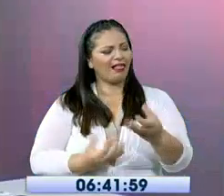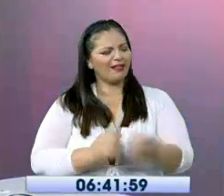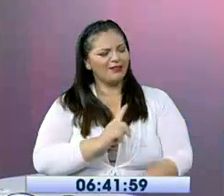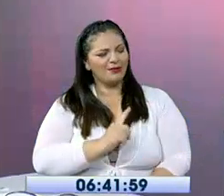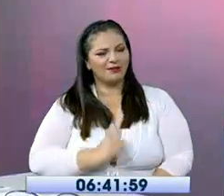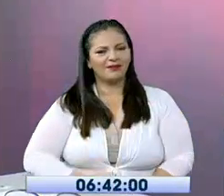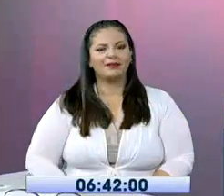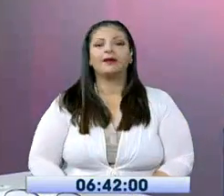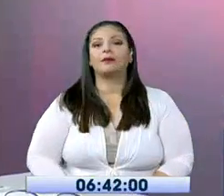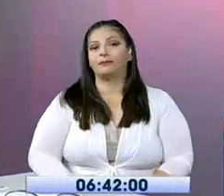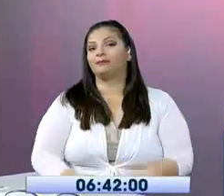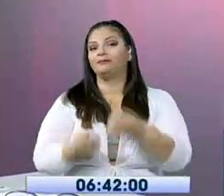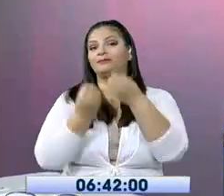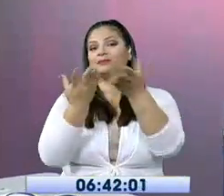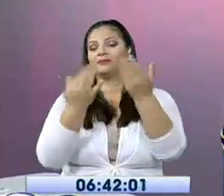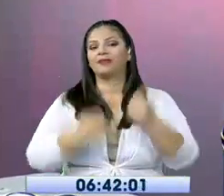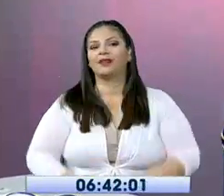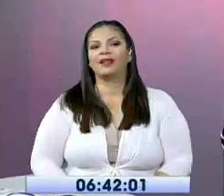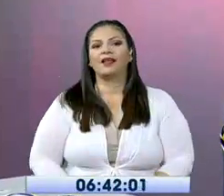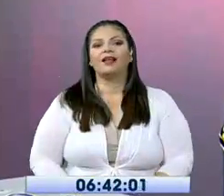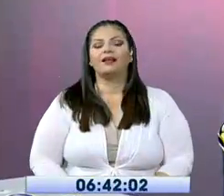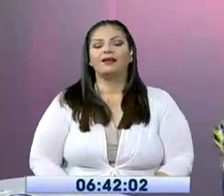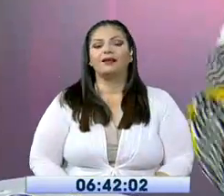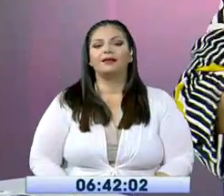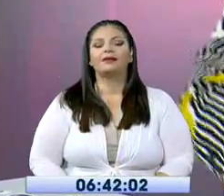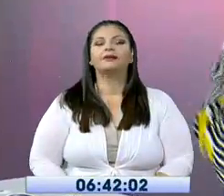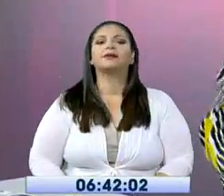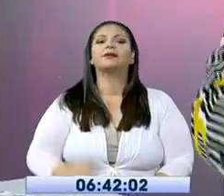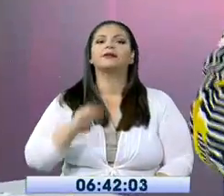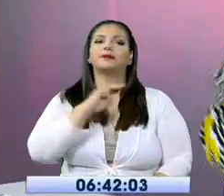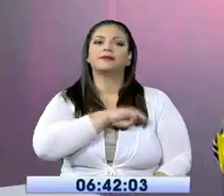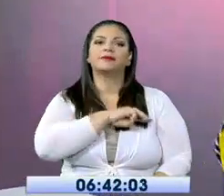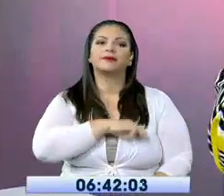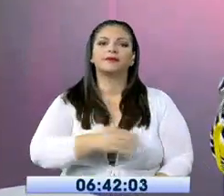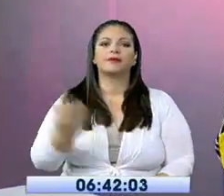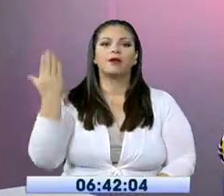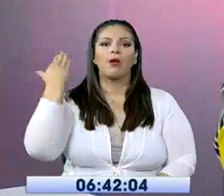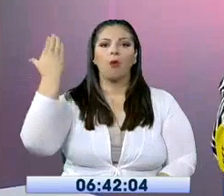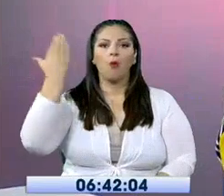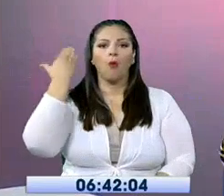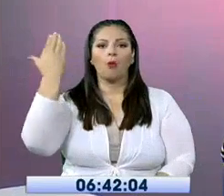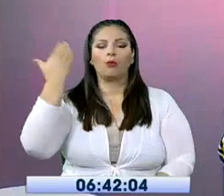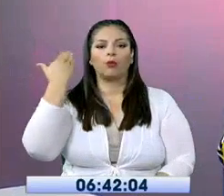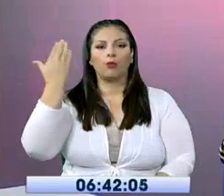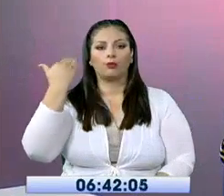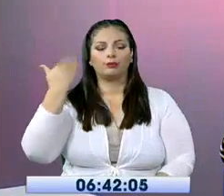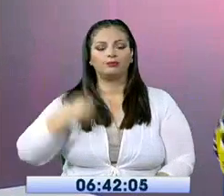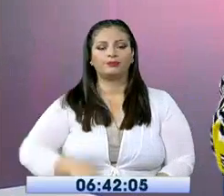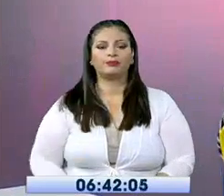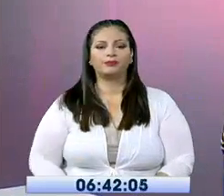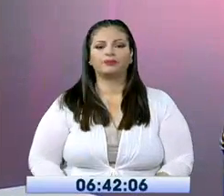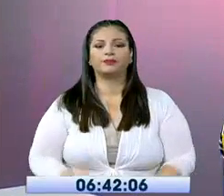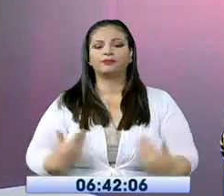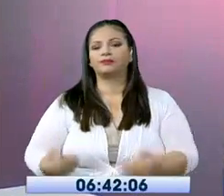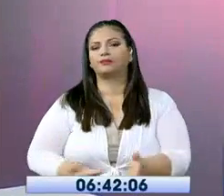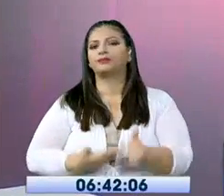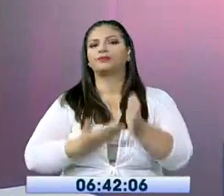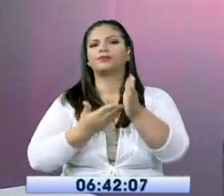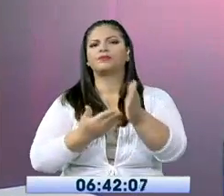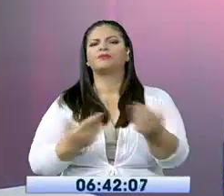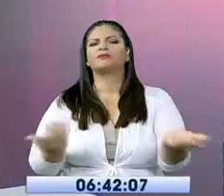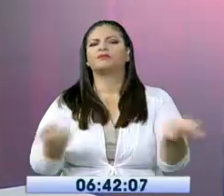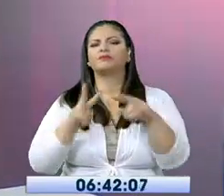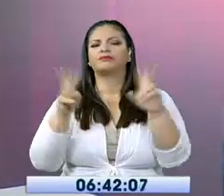alcaldía de Guayaquil hizo la primera presentación de la nueva orquesta sinfónica municipal el grupo está